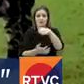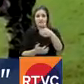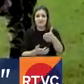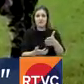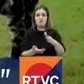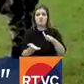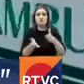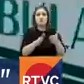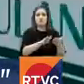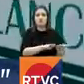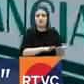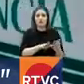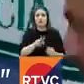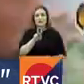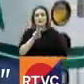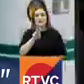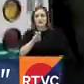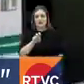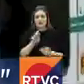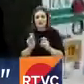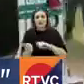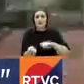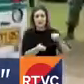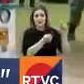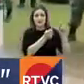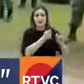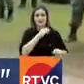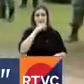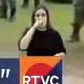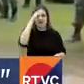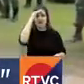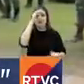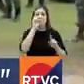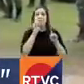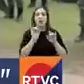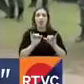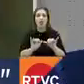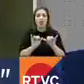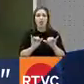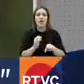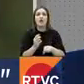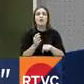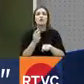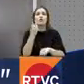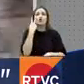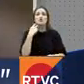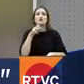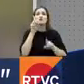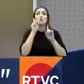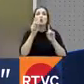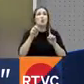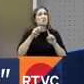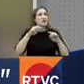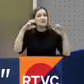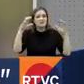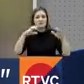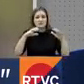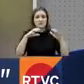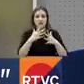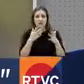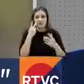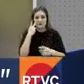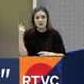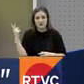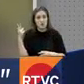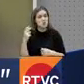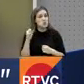trasladados a Medellín. Las malas condiciones climáticas no lo habían permitido. También siguen apareciendo más imágenes que recalcan la crueldad